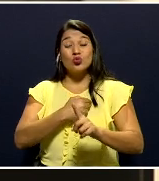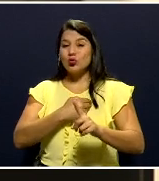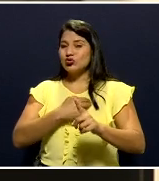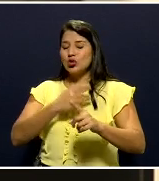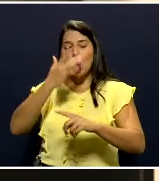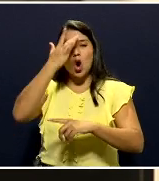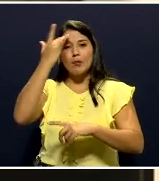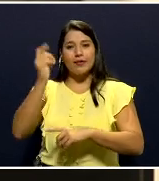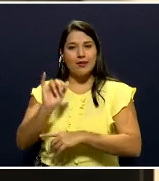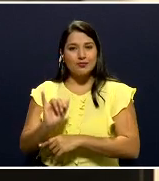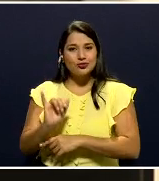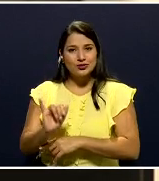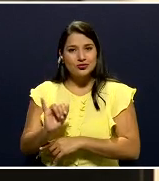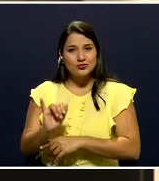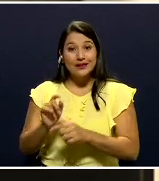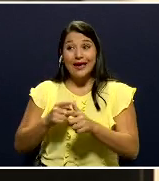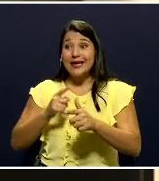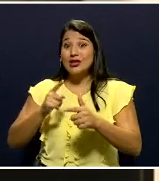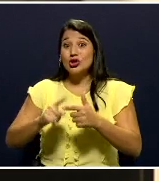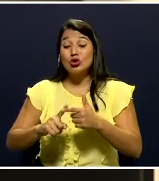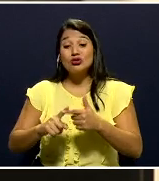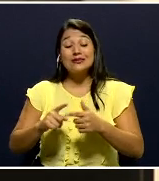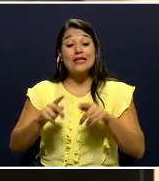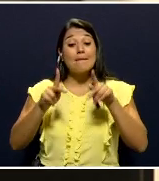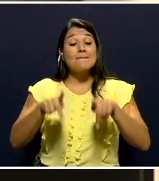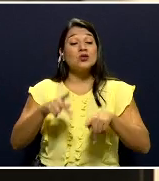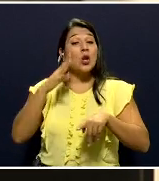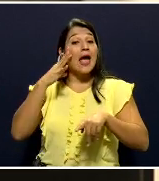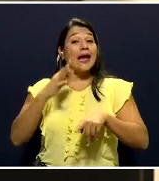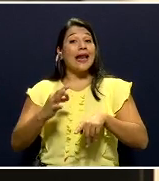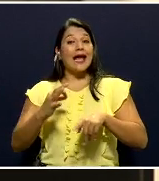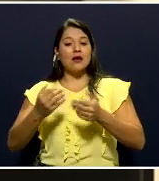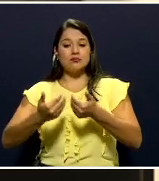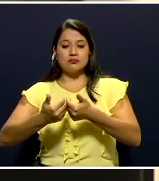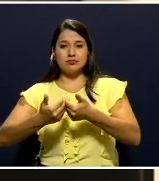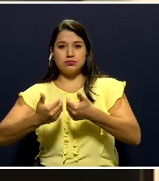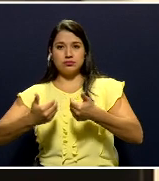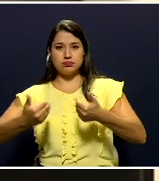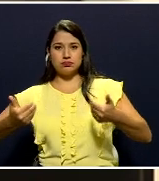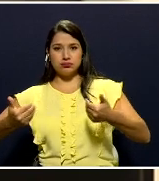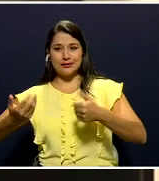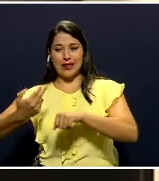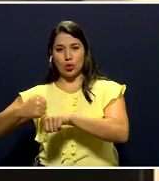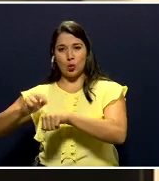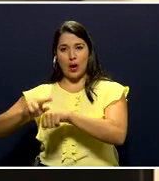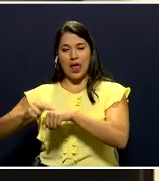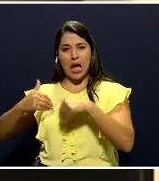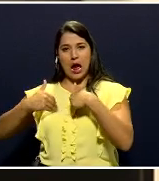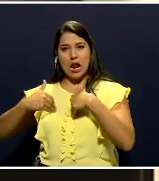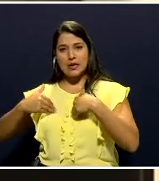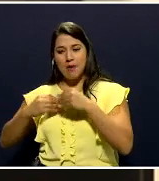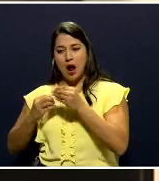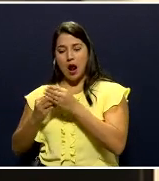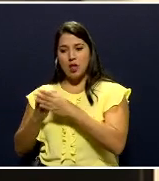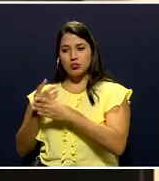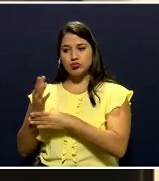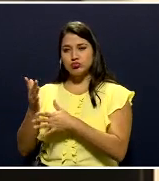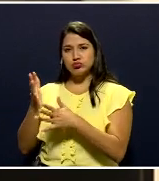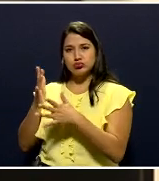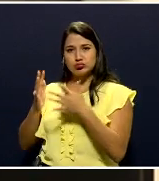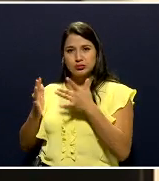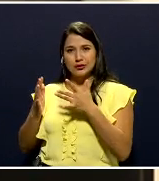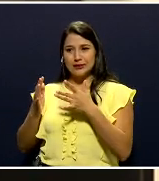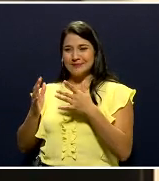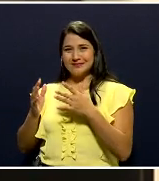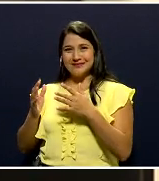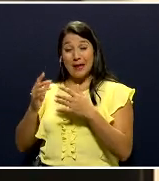Somos animales como cualquier otros, más en estos ecosistemas complejos. En todos estos ecosistemas